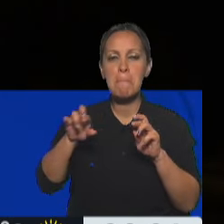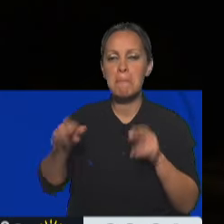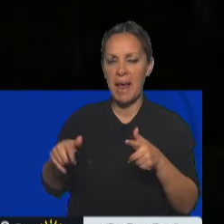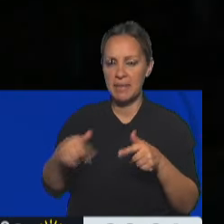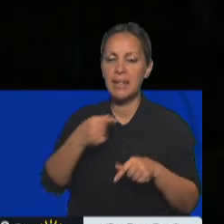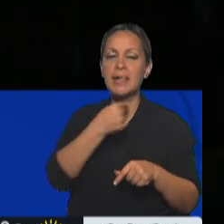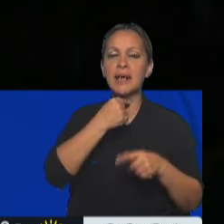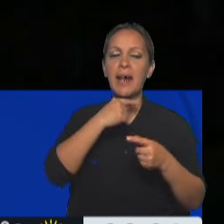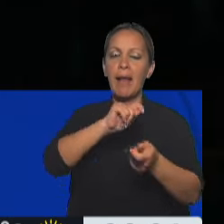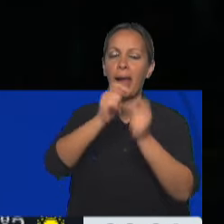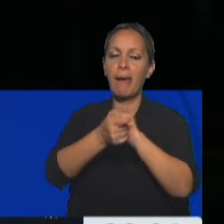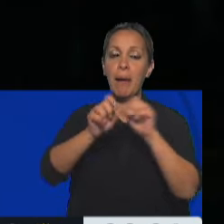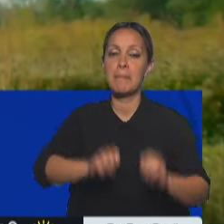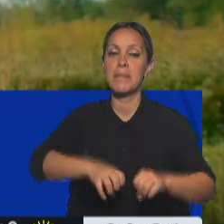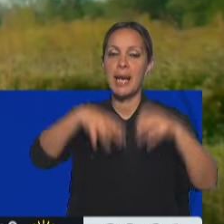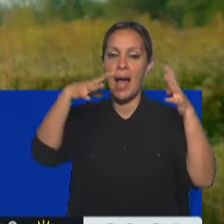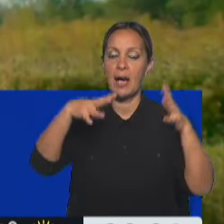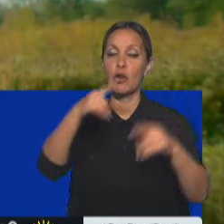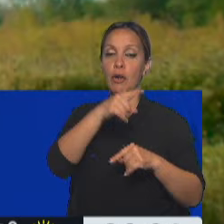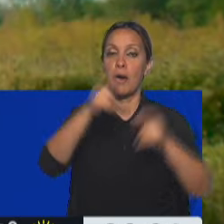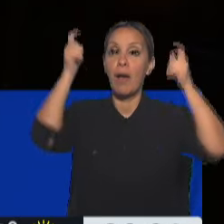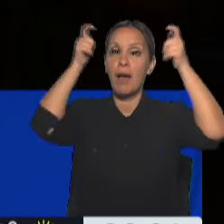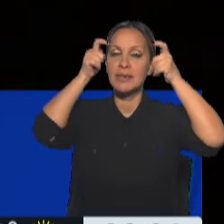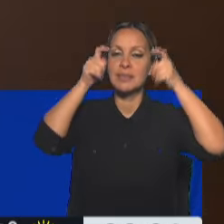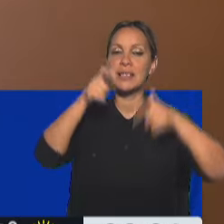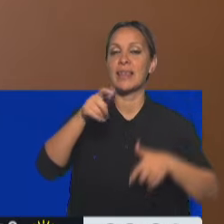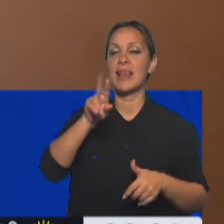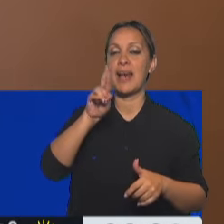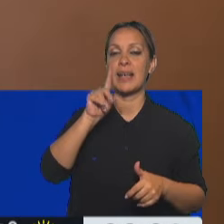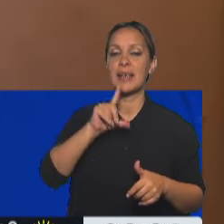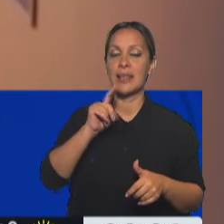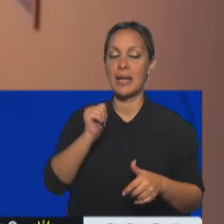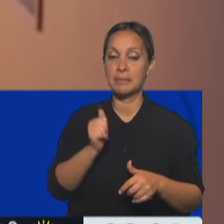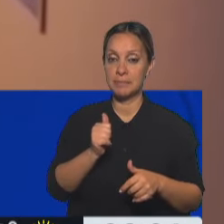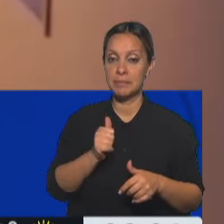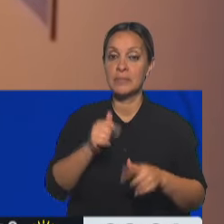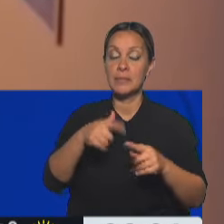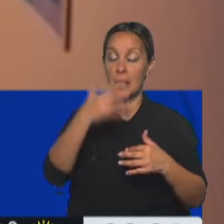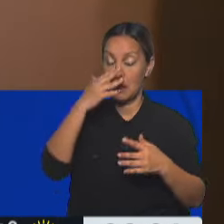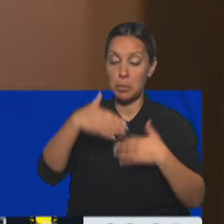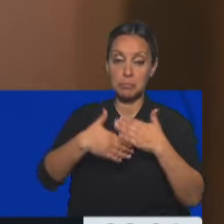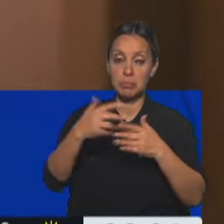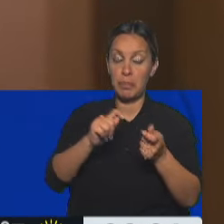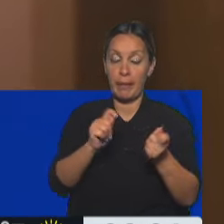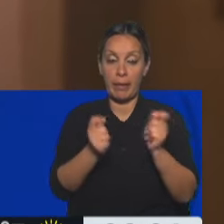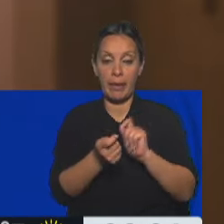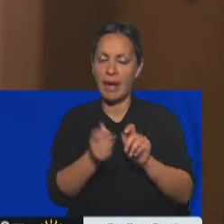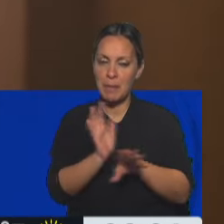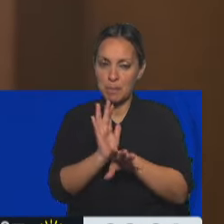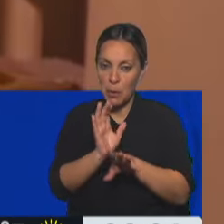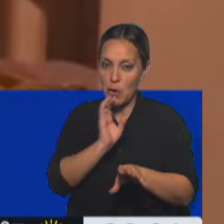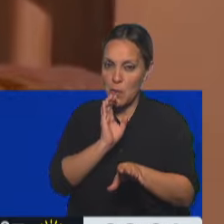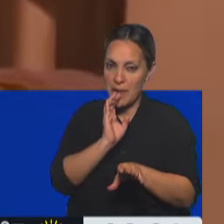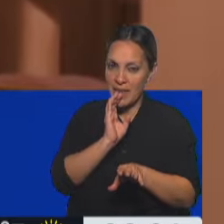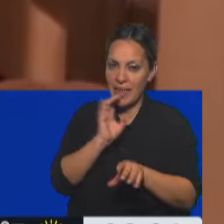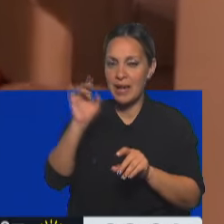la aparición de una figura de Santa Rita, y lo que arranca como una pintura costumbrista, vira inesperadamente a comedia, hasta con pinceladas de